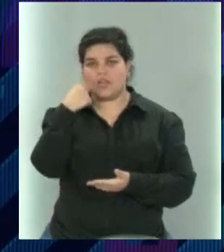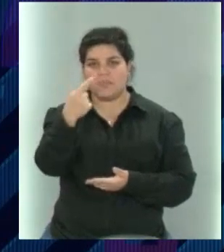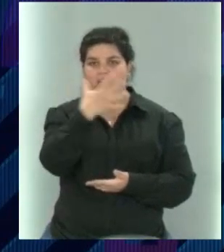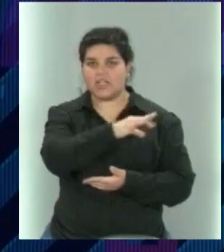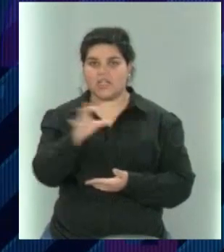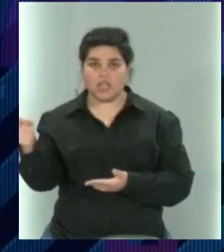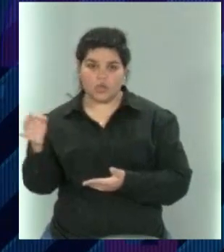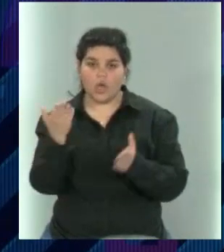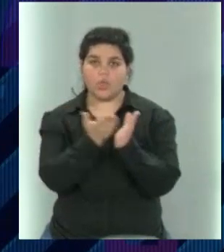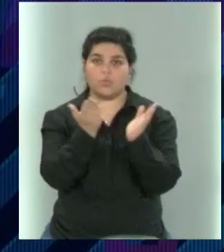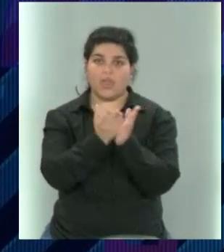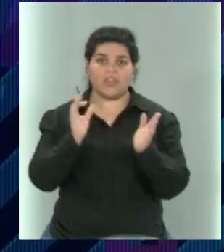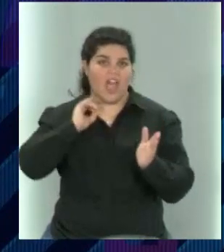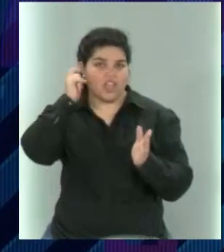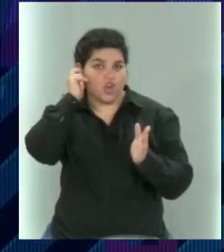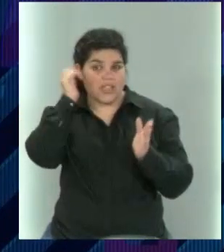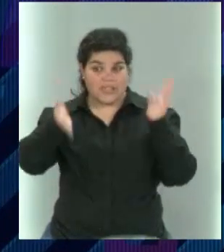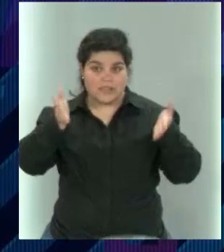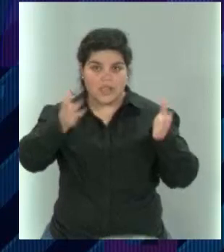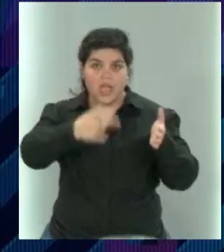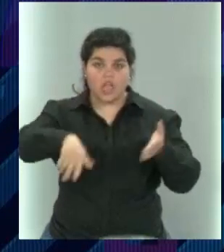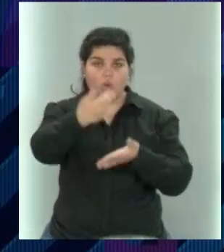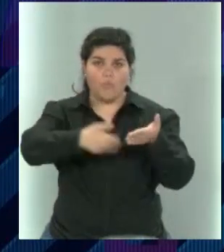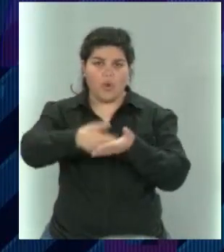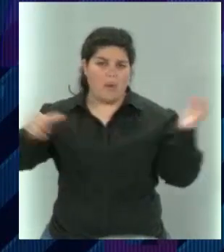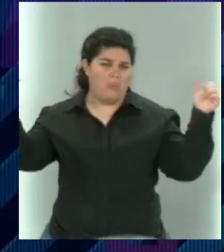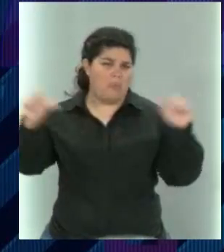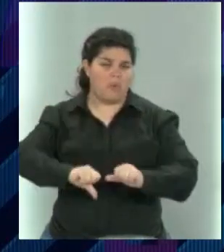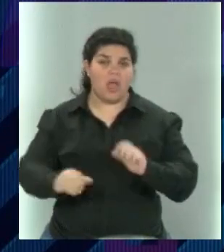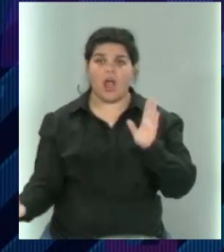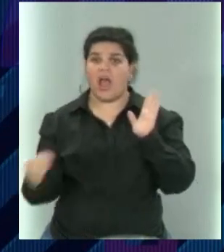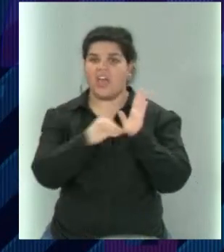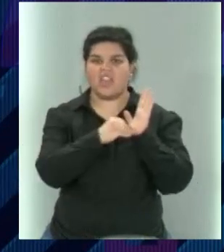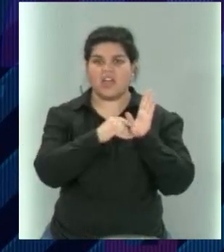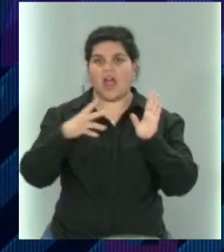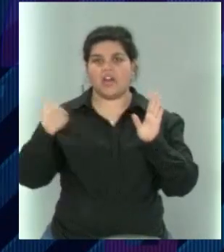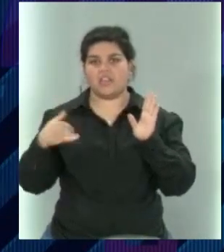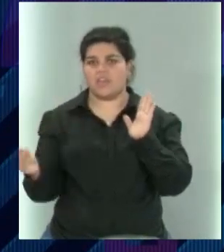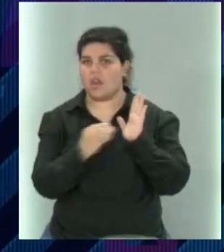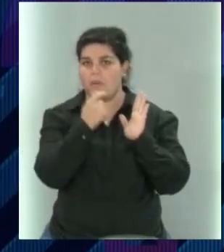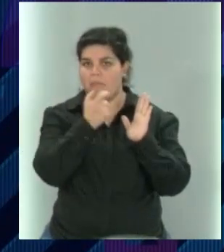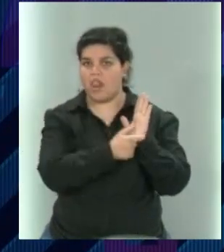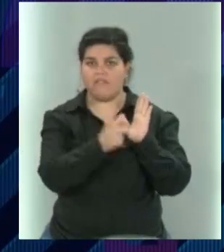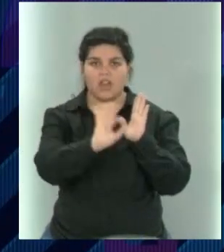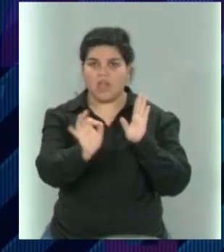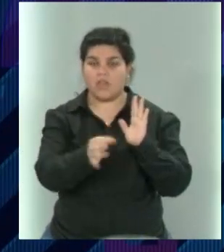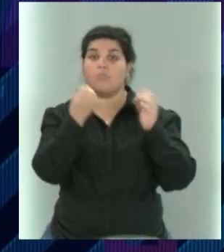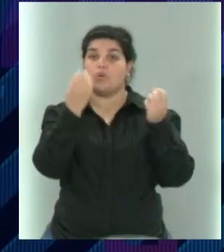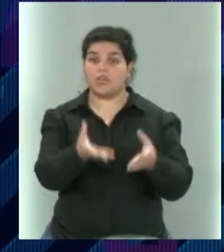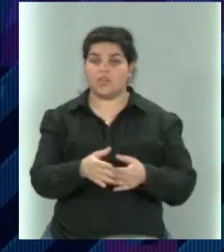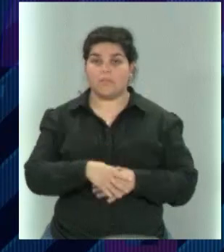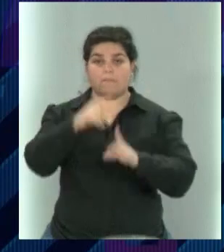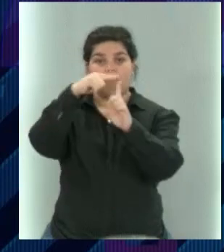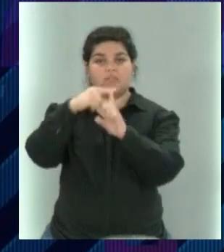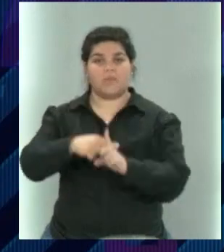de 15 años. Así que vamos a tomar de alguna forma los datos referenciales a Ciudad Autónoma de Buenos Aires porque en matemáticas se ubicó en el